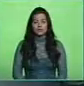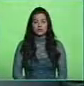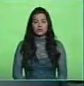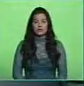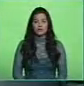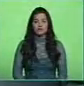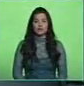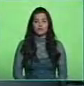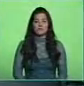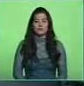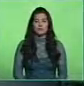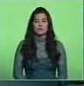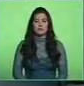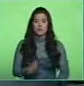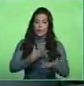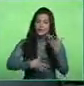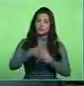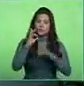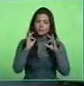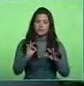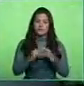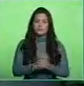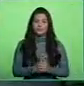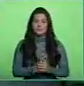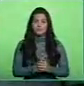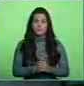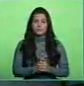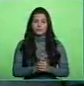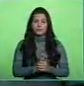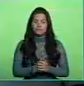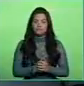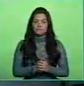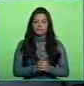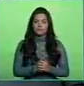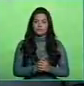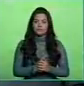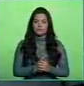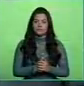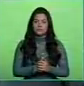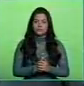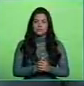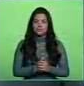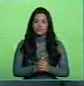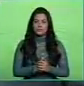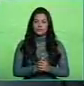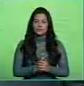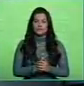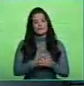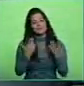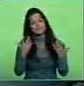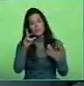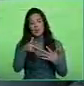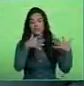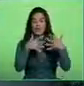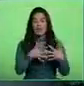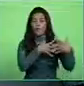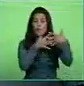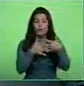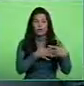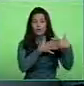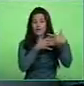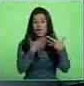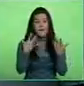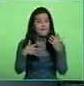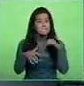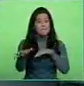comercio justo, bueno. U.S. is also the largest importer of Major League Baseball players from Venezuela. Estados Unidos también importa la mayor cantidad